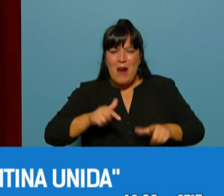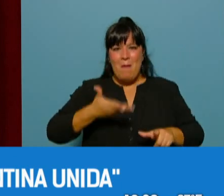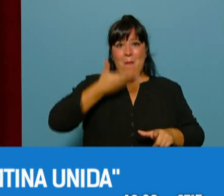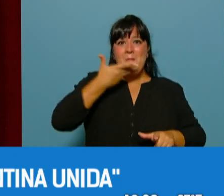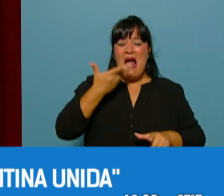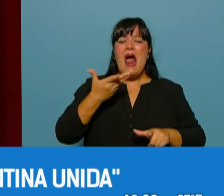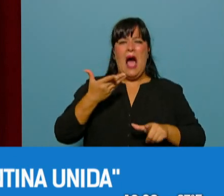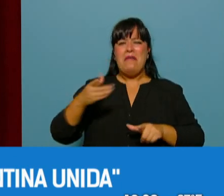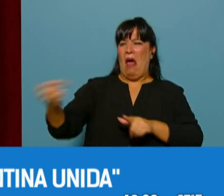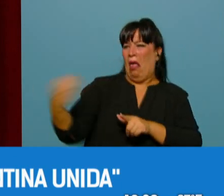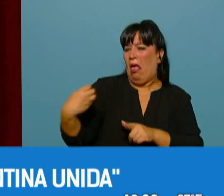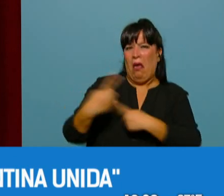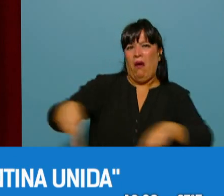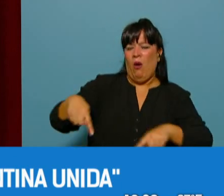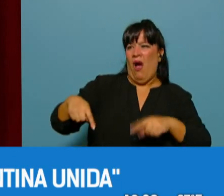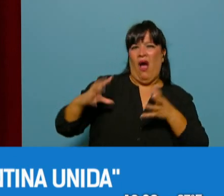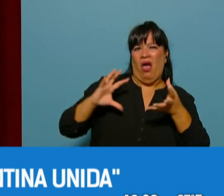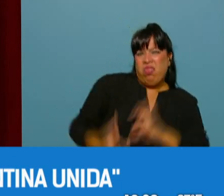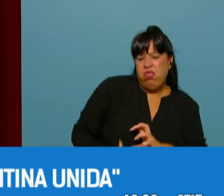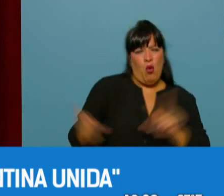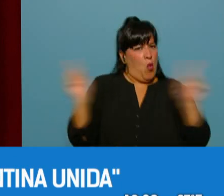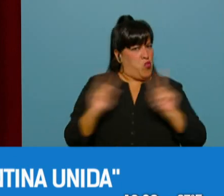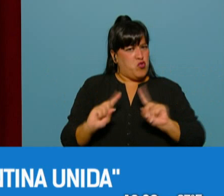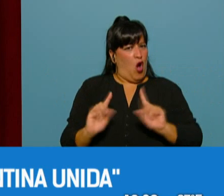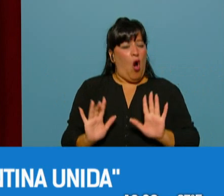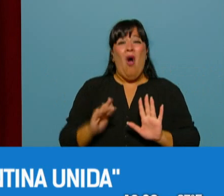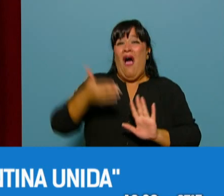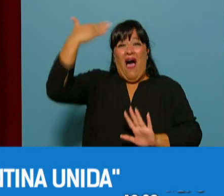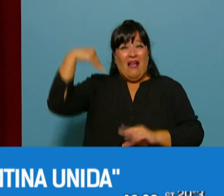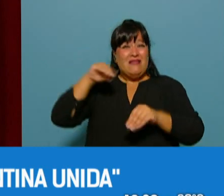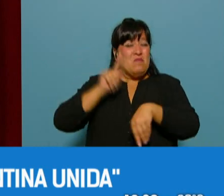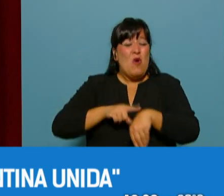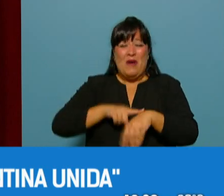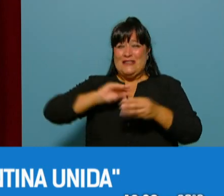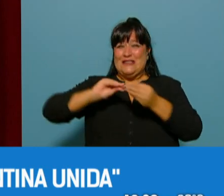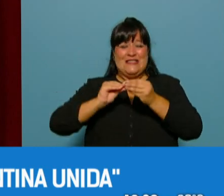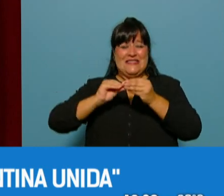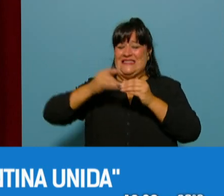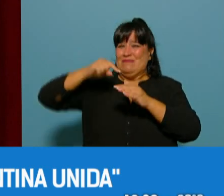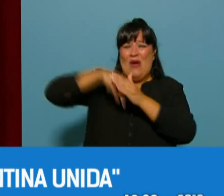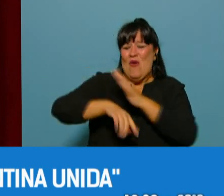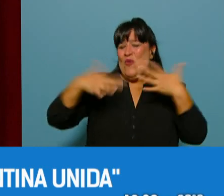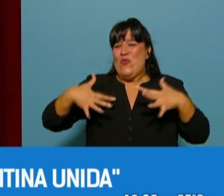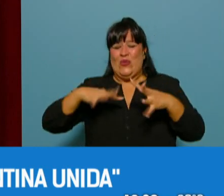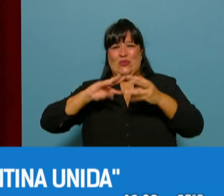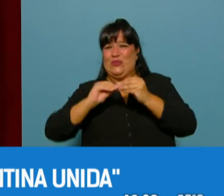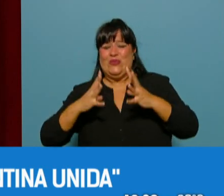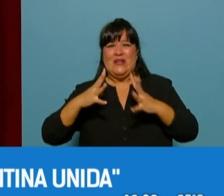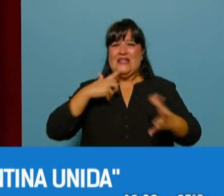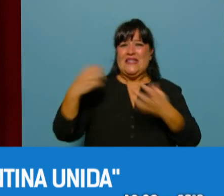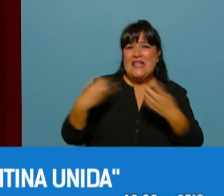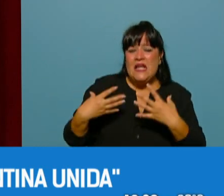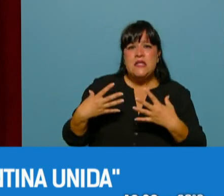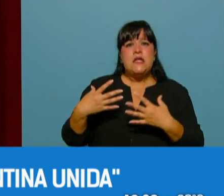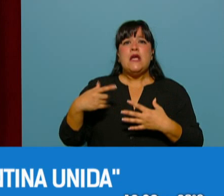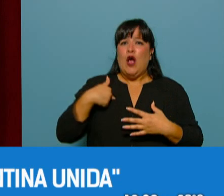no me desalienten. Cuando más profunda fue la crisis y cuando más arreciaron las críticas arteras,